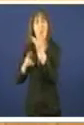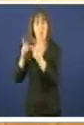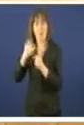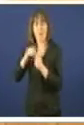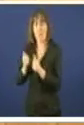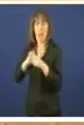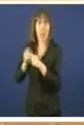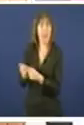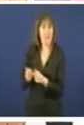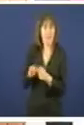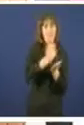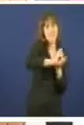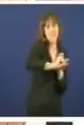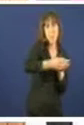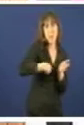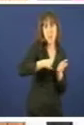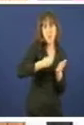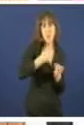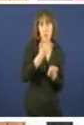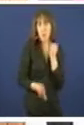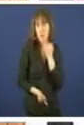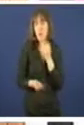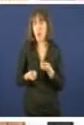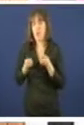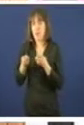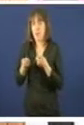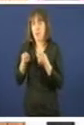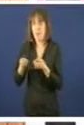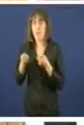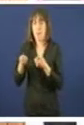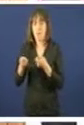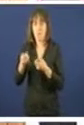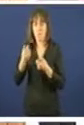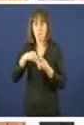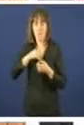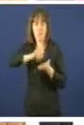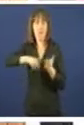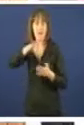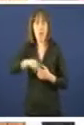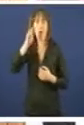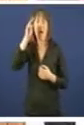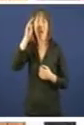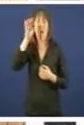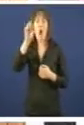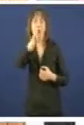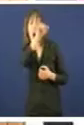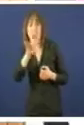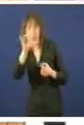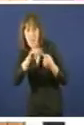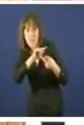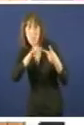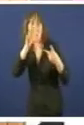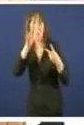profesionaliza e se elimina políticos. Sólo está, pois, Palmó, Gorza, Estivo Sr. Puyo, Daniel Barata, etc. Creo que a mostra